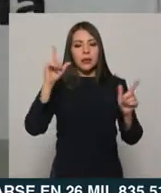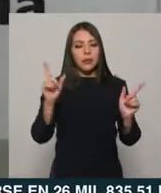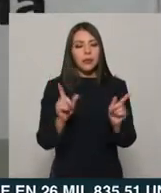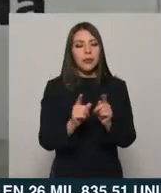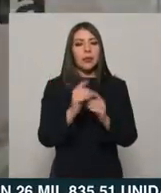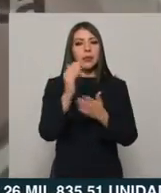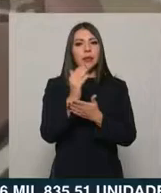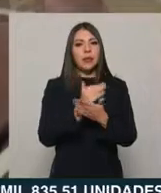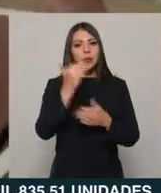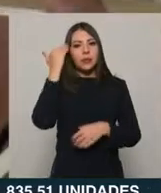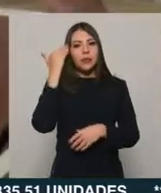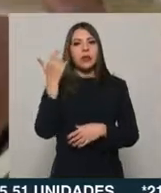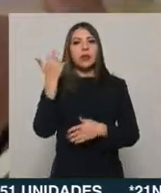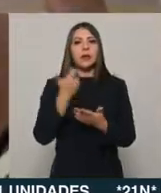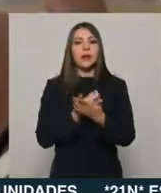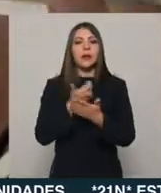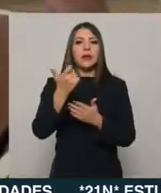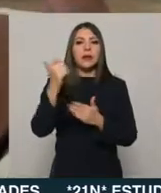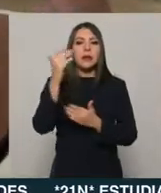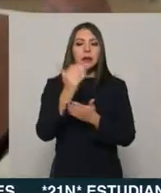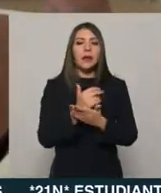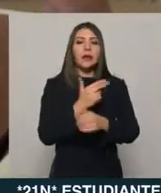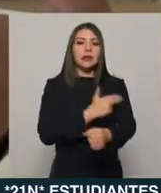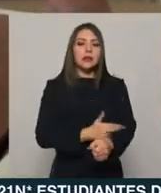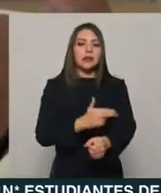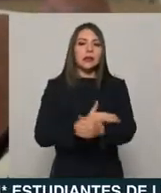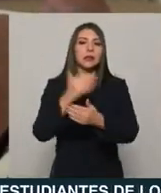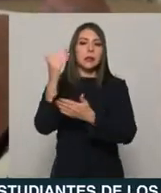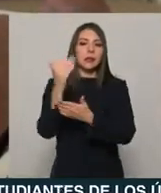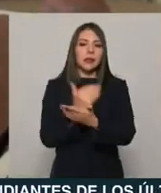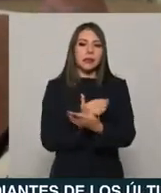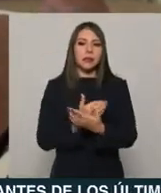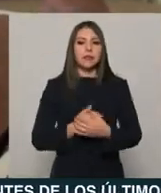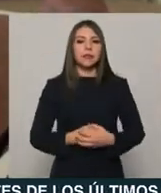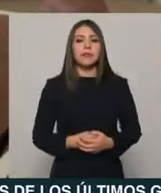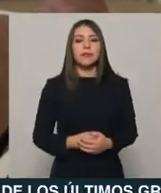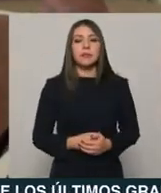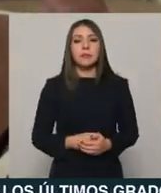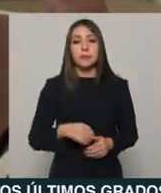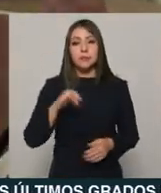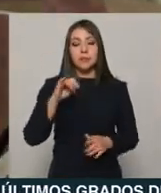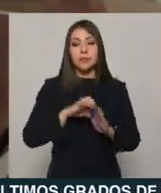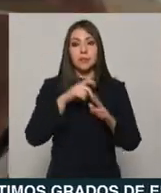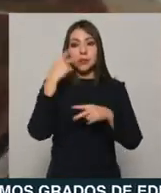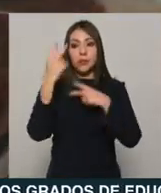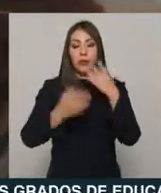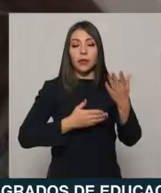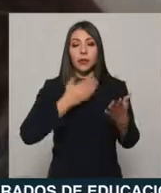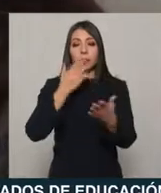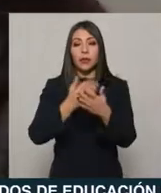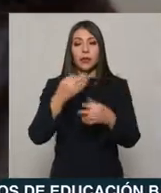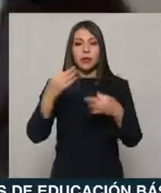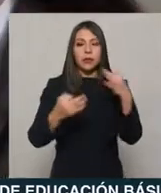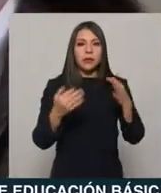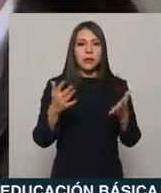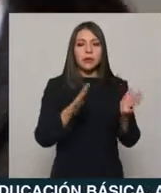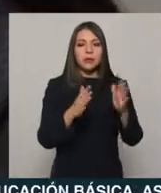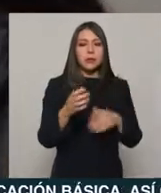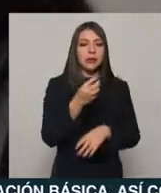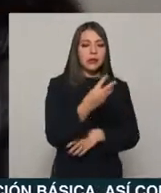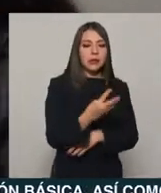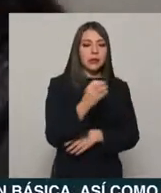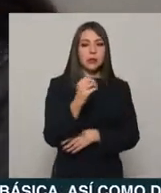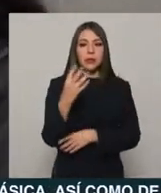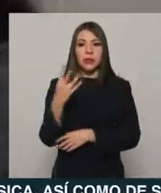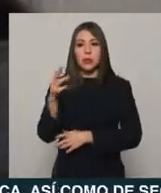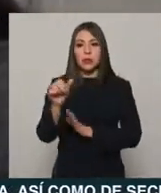los tiempos, los costos, los trámites. Exacto. Si tú vas con un juez, a un promedio de 3 y 4